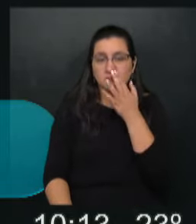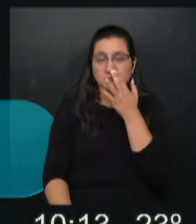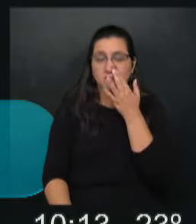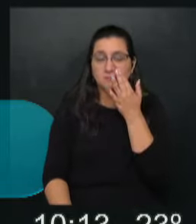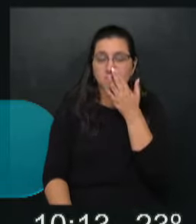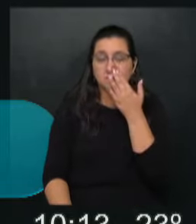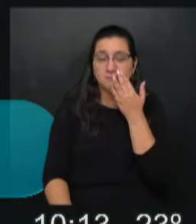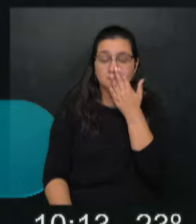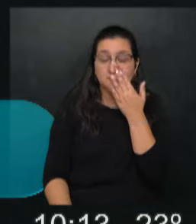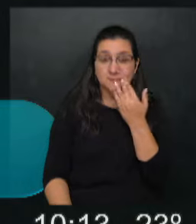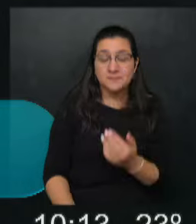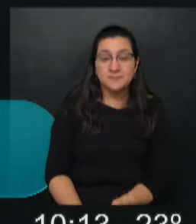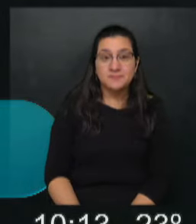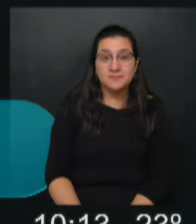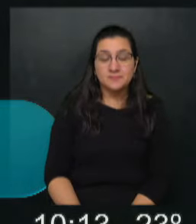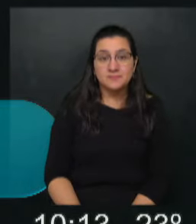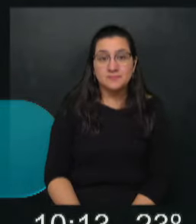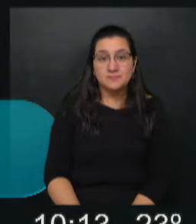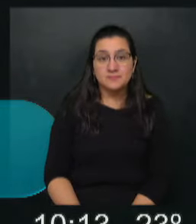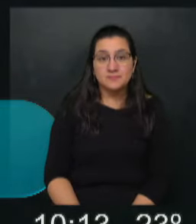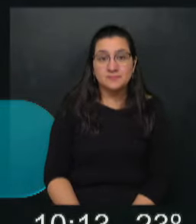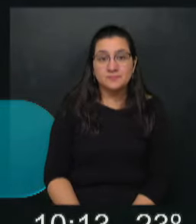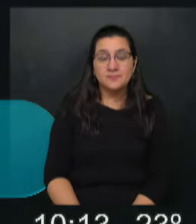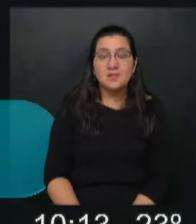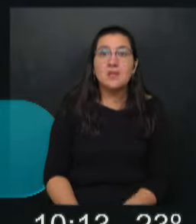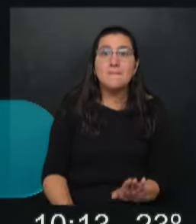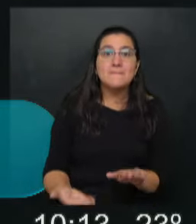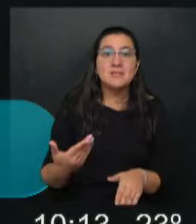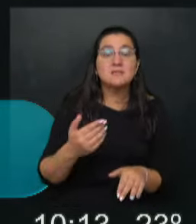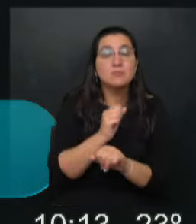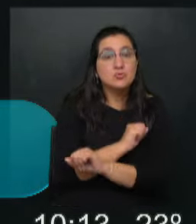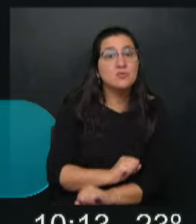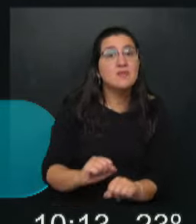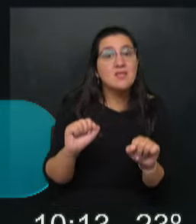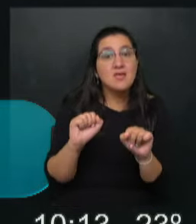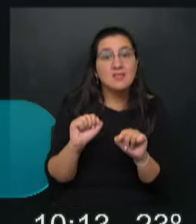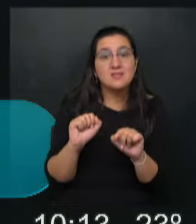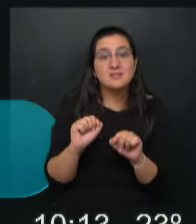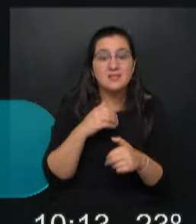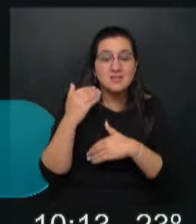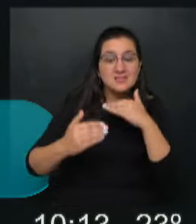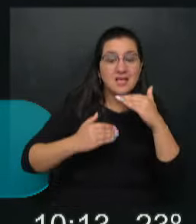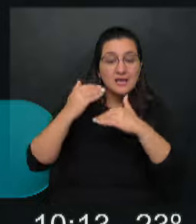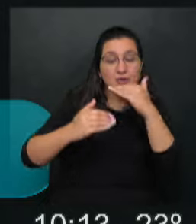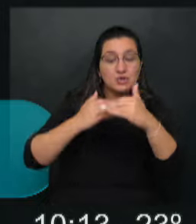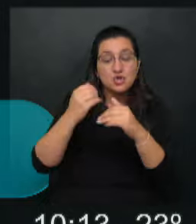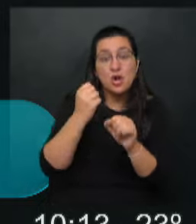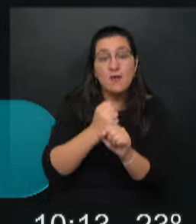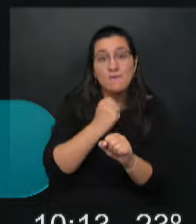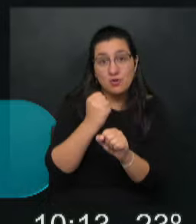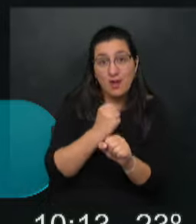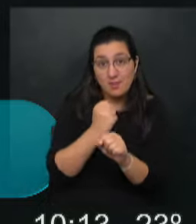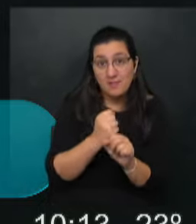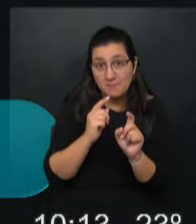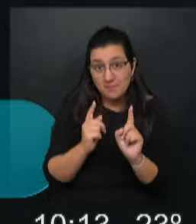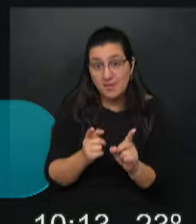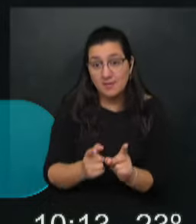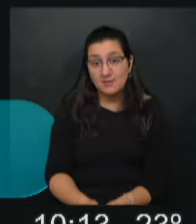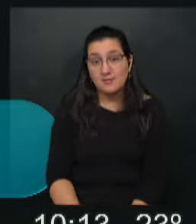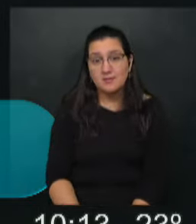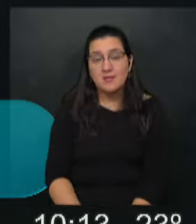con la otredad y de mayores posibilidades de desarrollo laboral, incluso